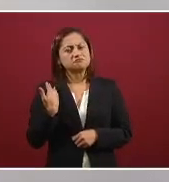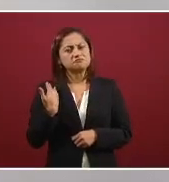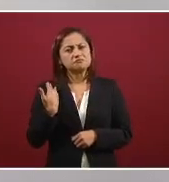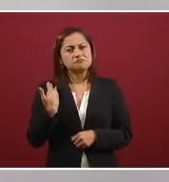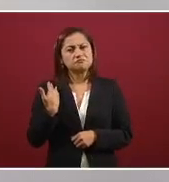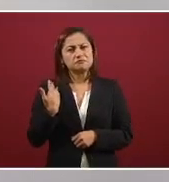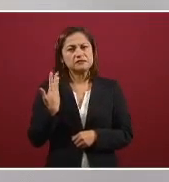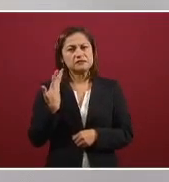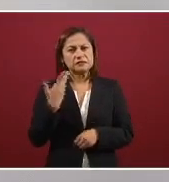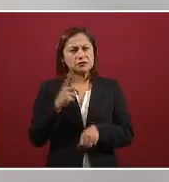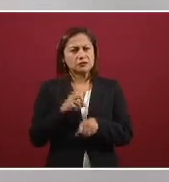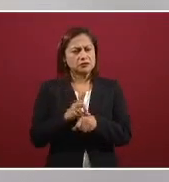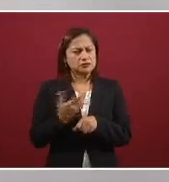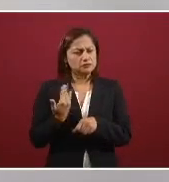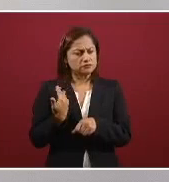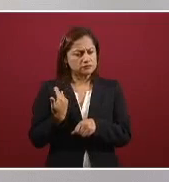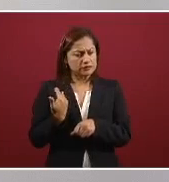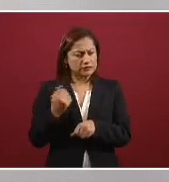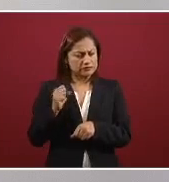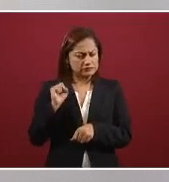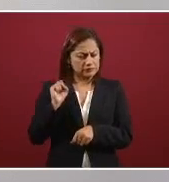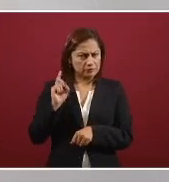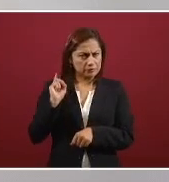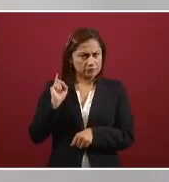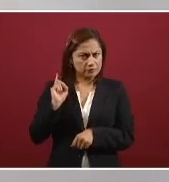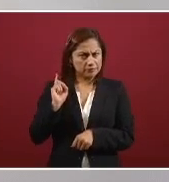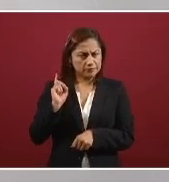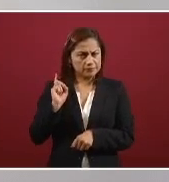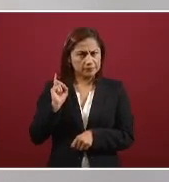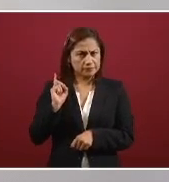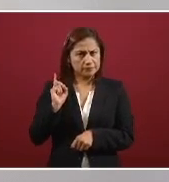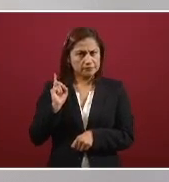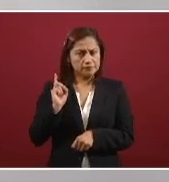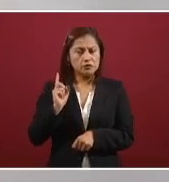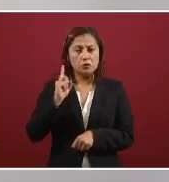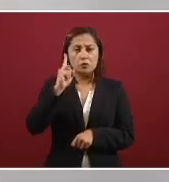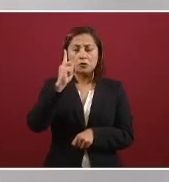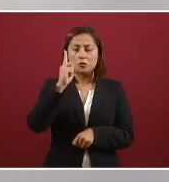el pasado fin de semana, un piloto